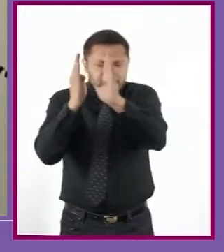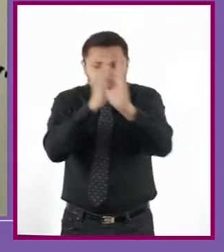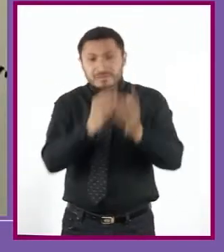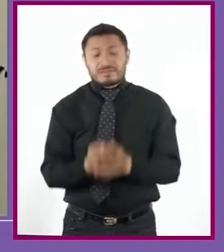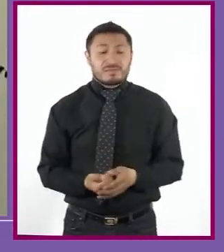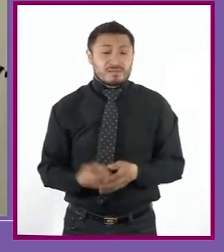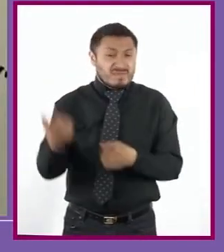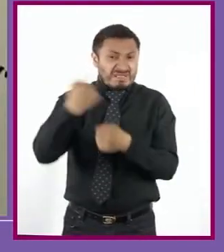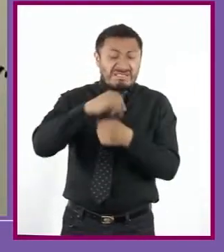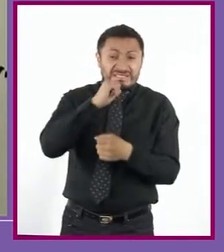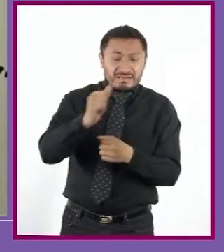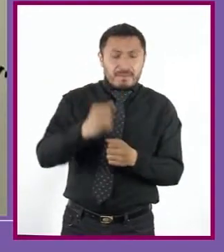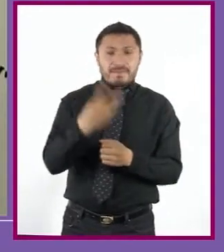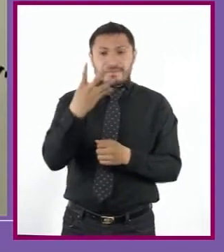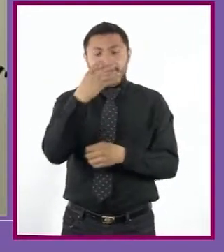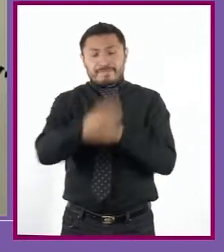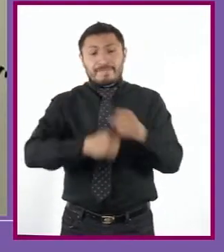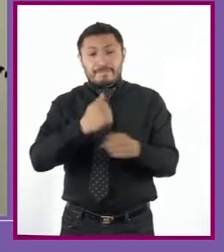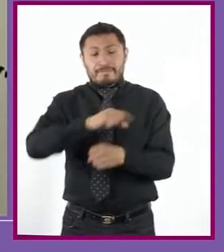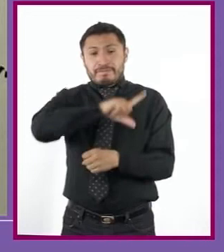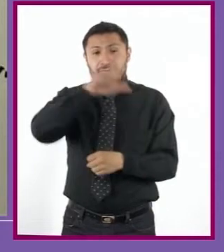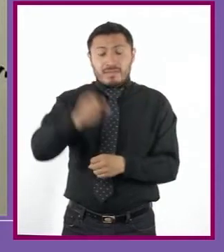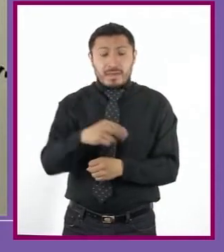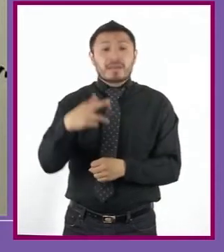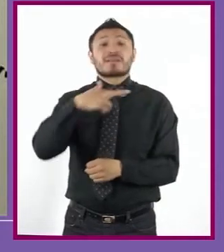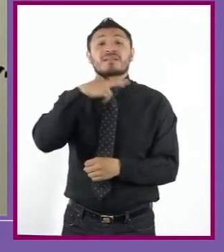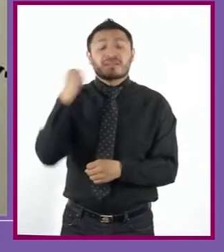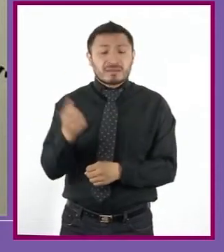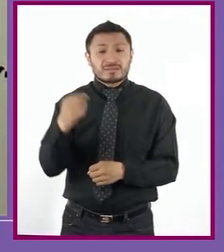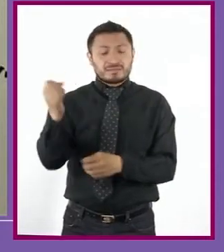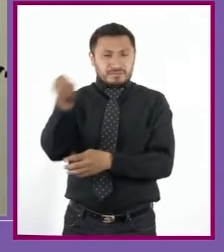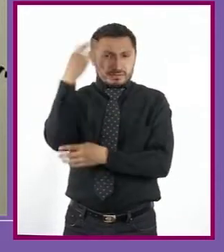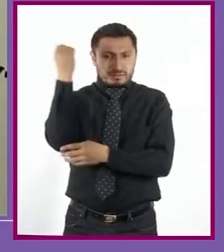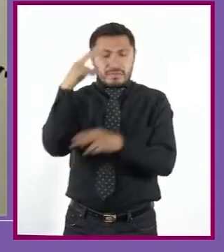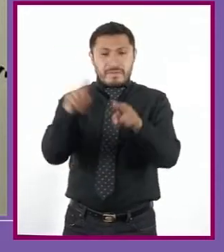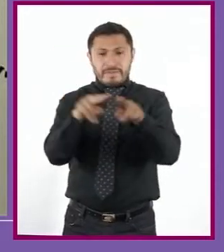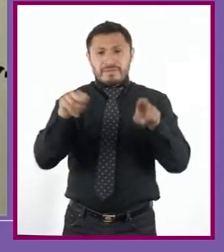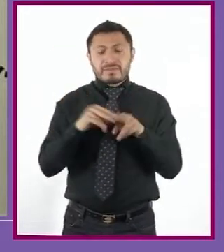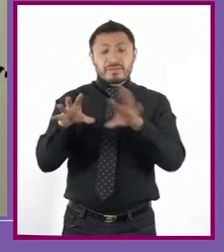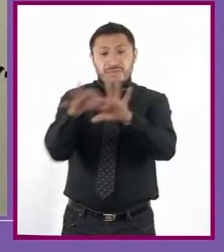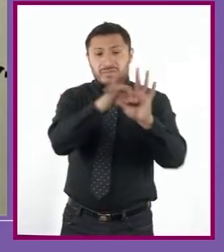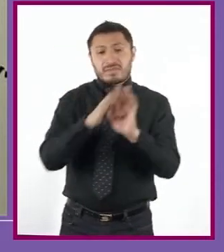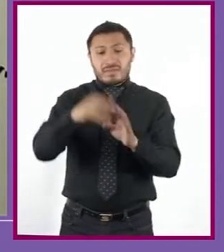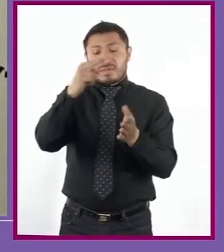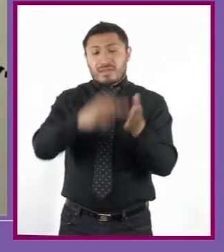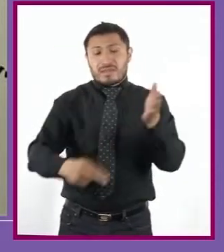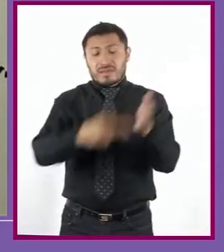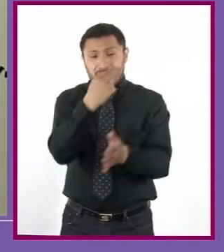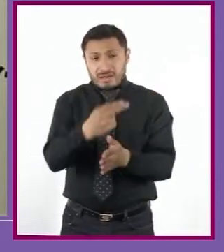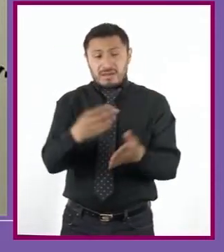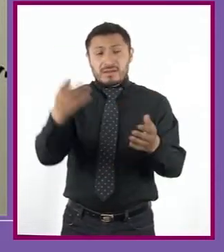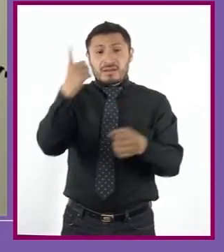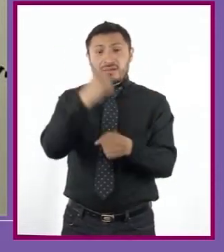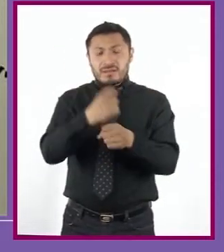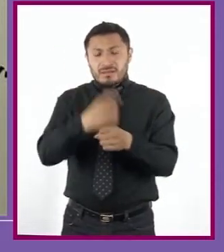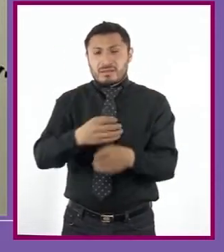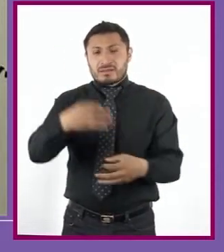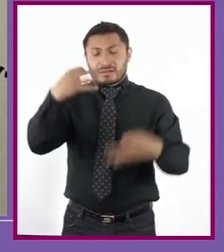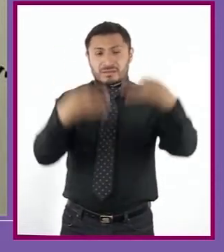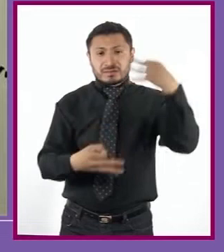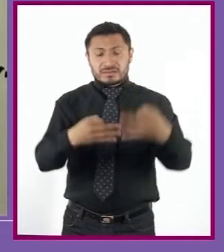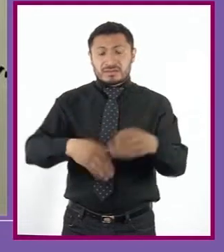4 años después, en Roma, en la Conferencia de las Naciones Unidas, se aprobó la creación de la primera Corte